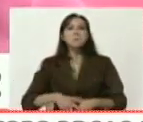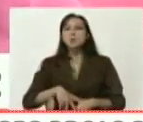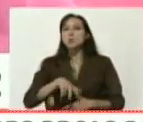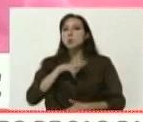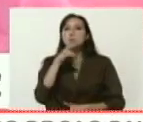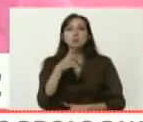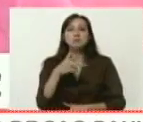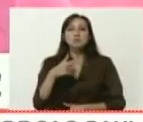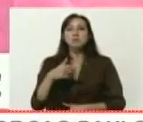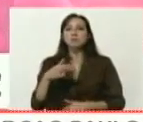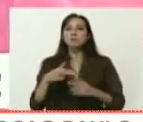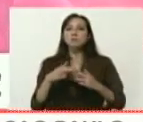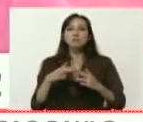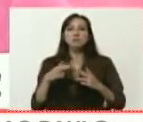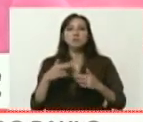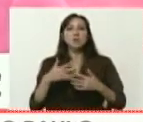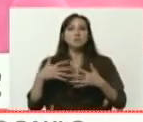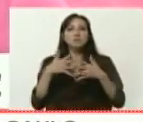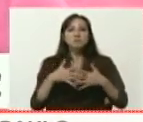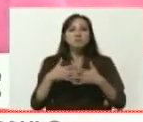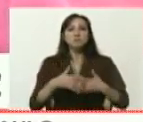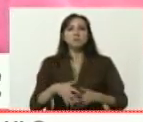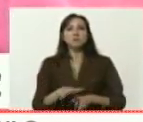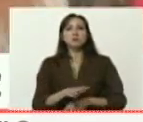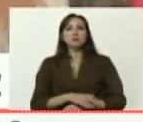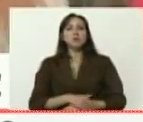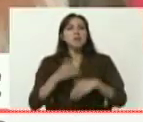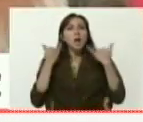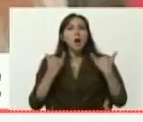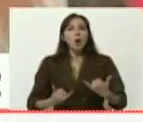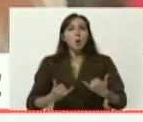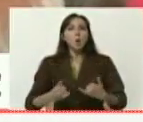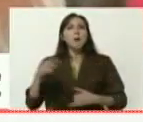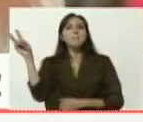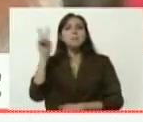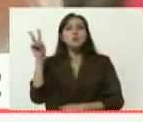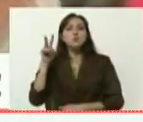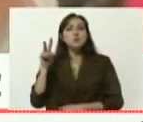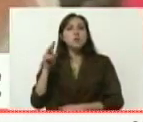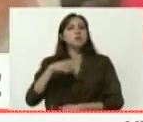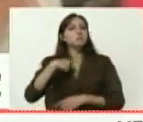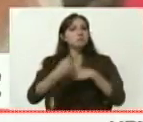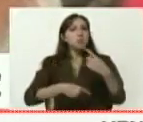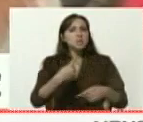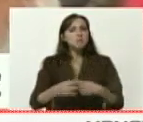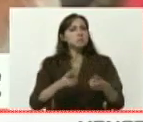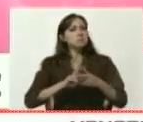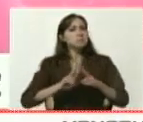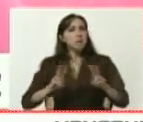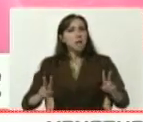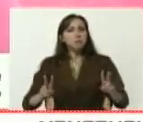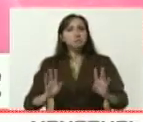pueblo venezolano, cada día en paz, en tranquilidad,